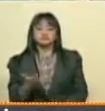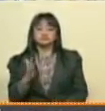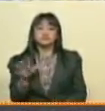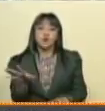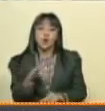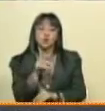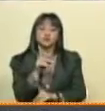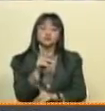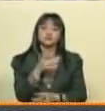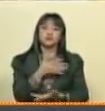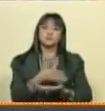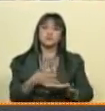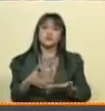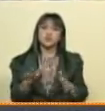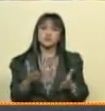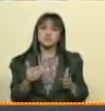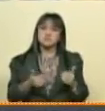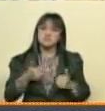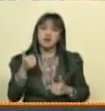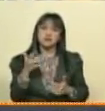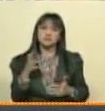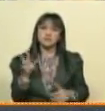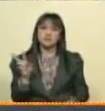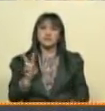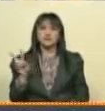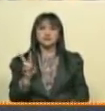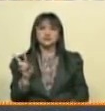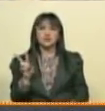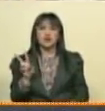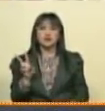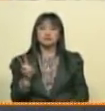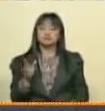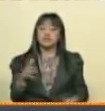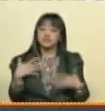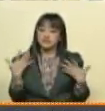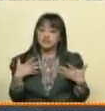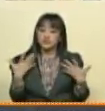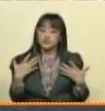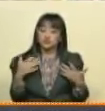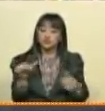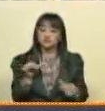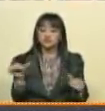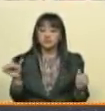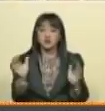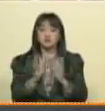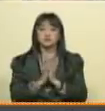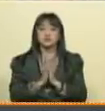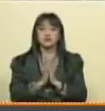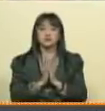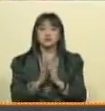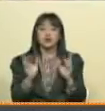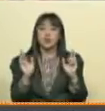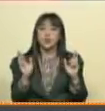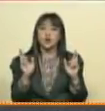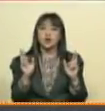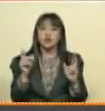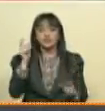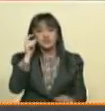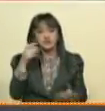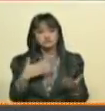un poco más de 11 millones de venezolanos puedan disfrutar de este asueto de la Semana Mayor, de estos